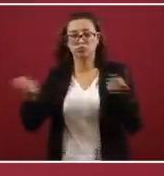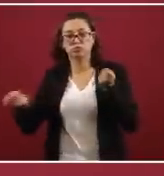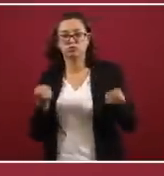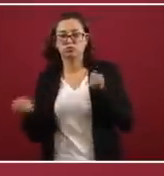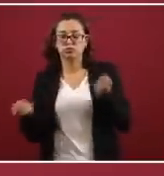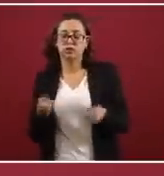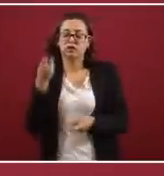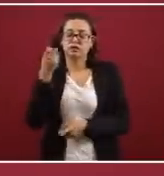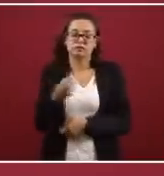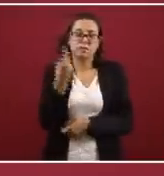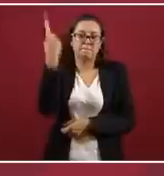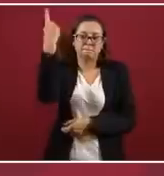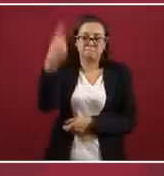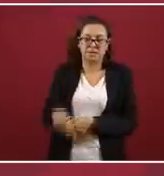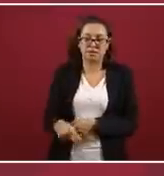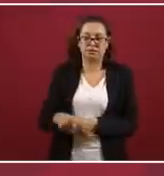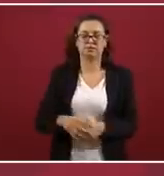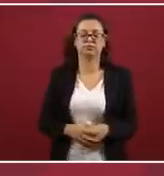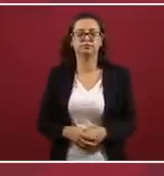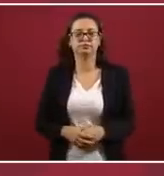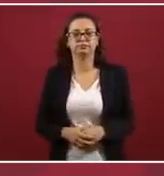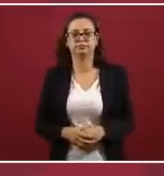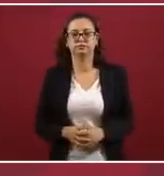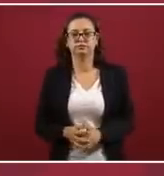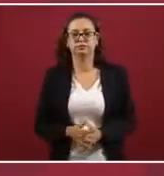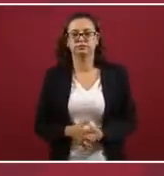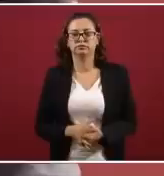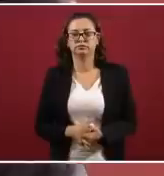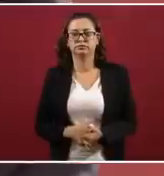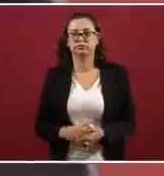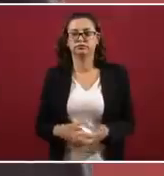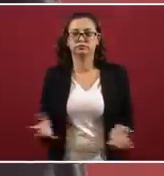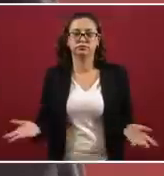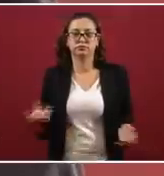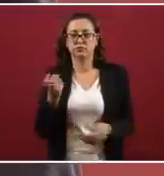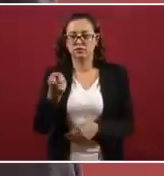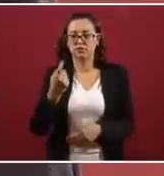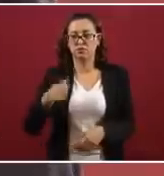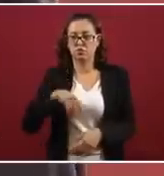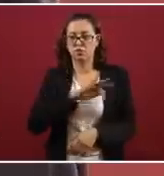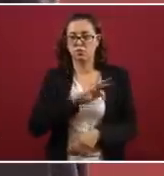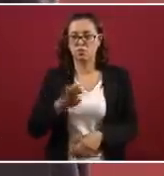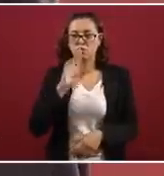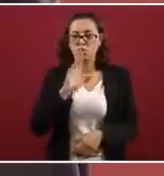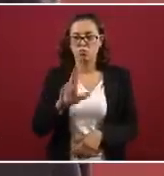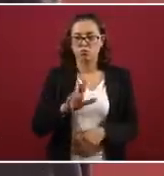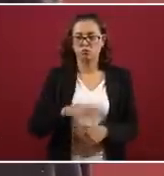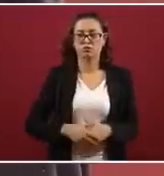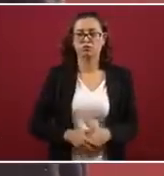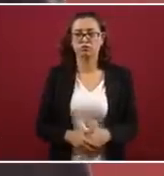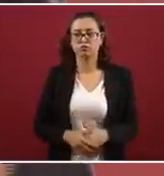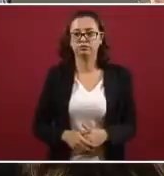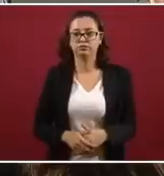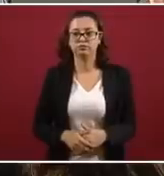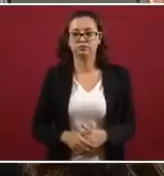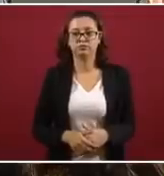Esa es la indicación. Entonces, eso es lo que puedo contestar sobre eso.